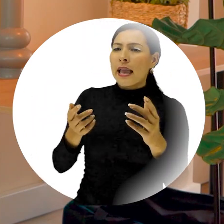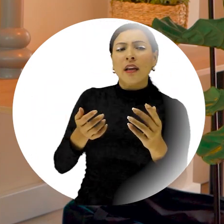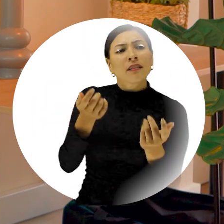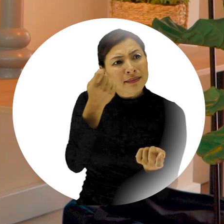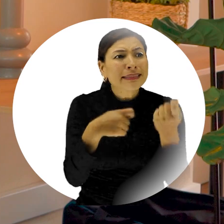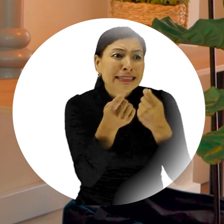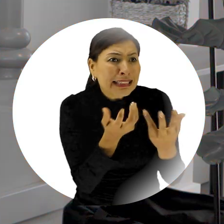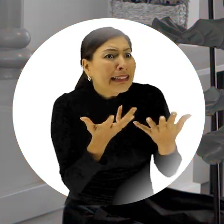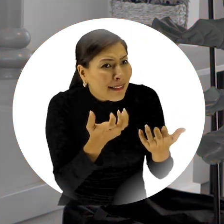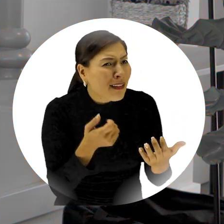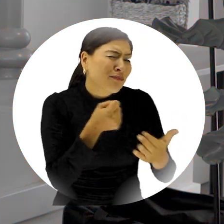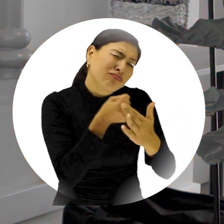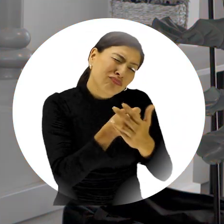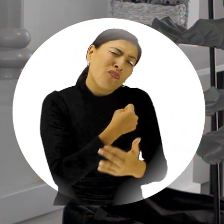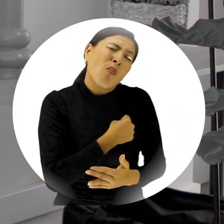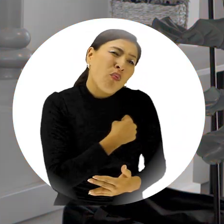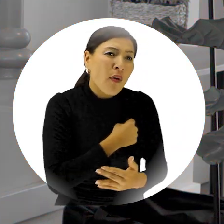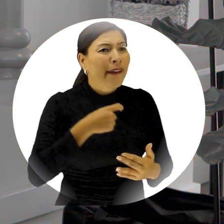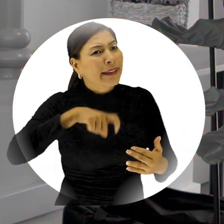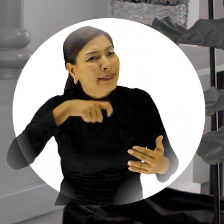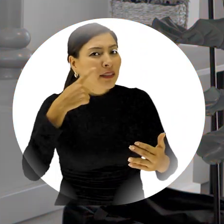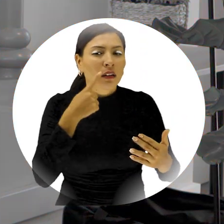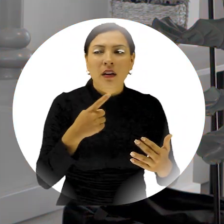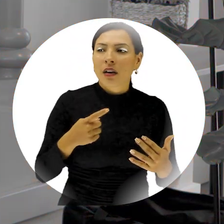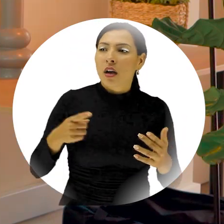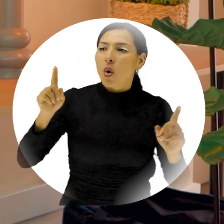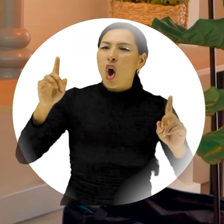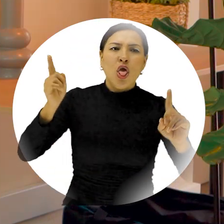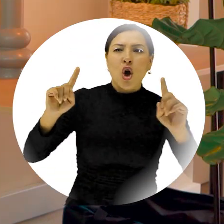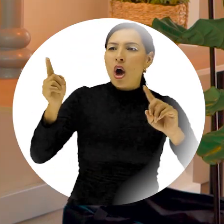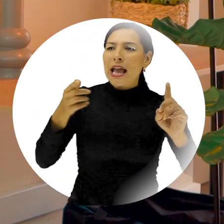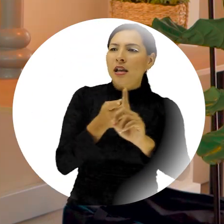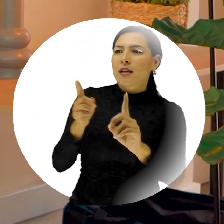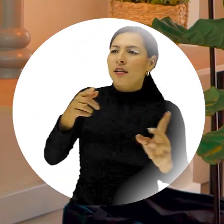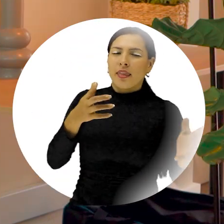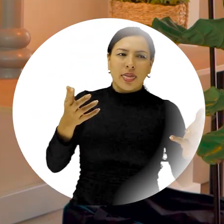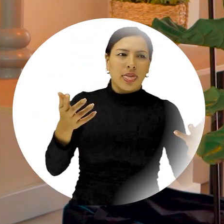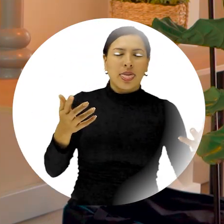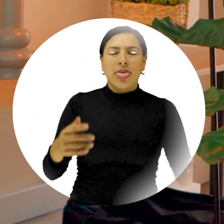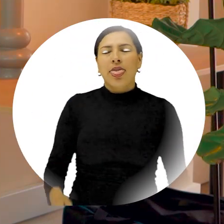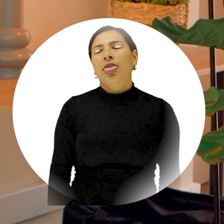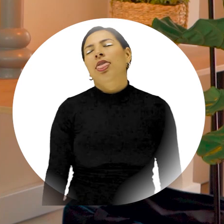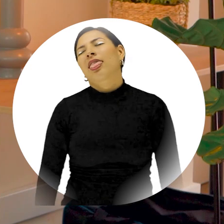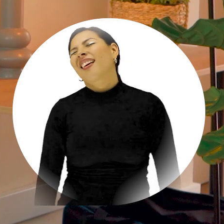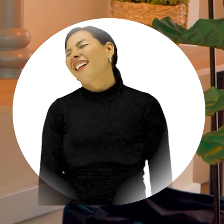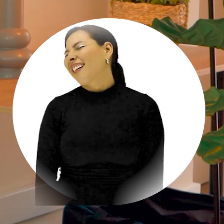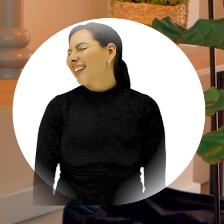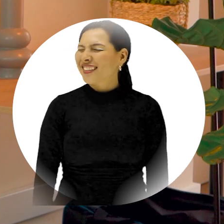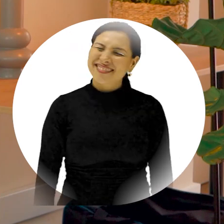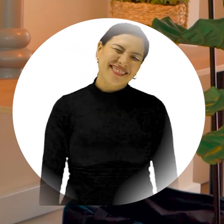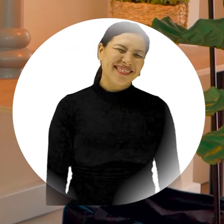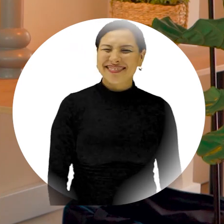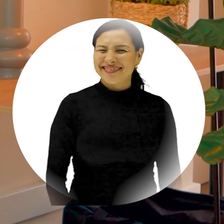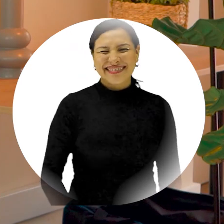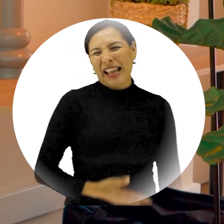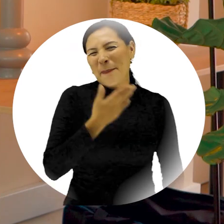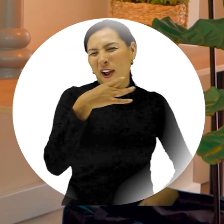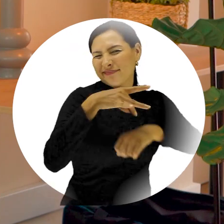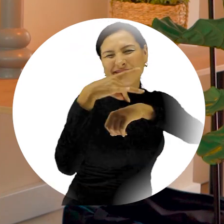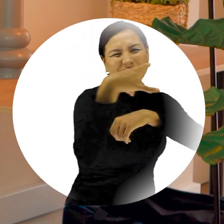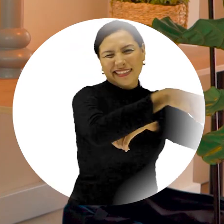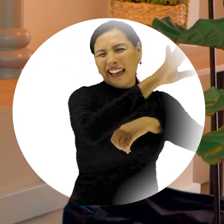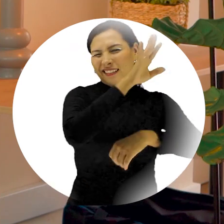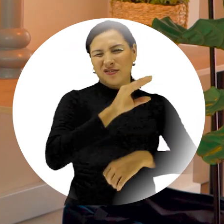la negociación, Yo siento que soy una persona como que cree en las energías como déjenlo ir, porque si no fluye como debe, es que eso a uno no le